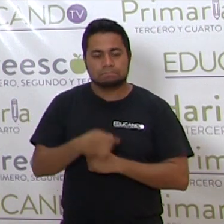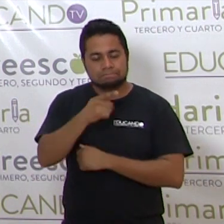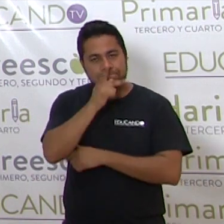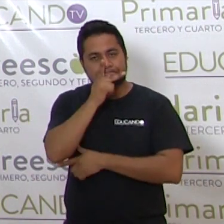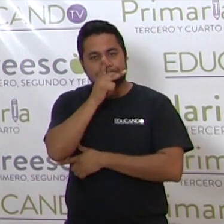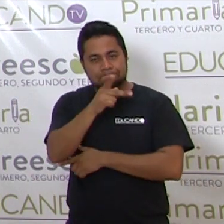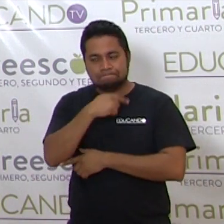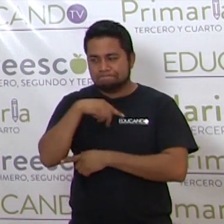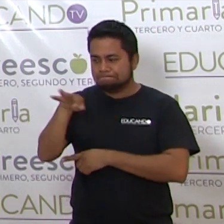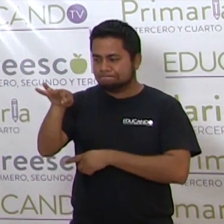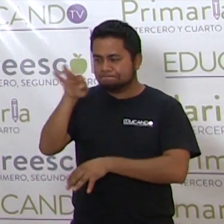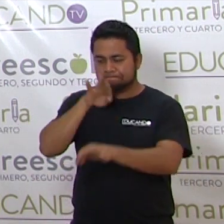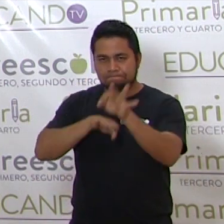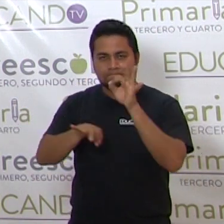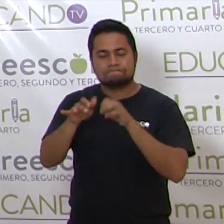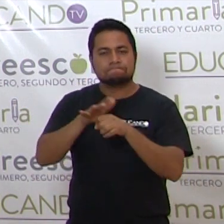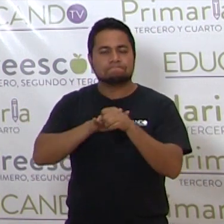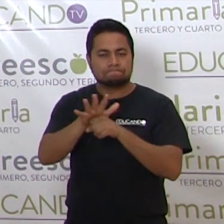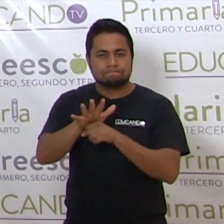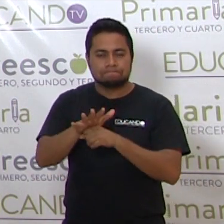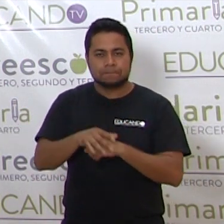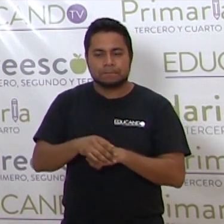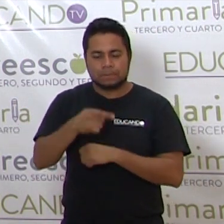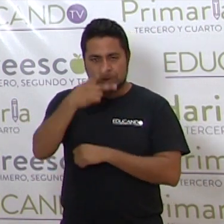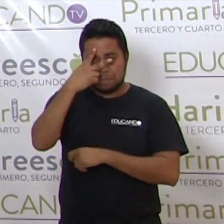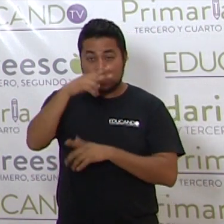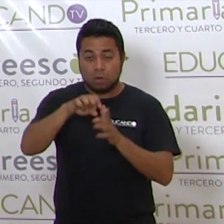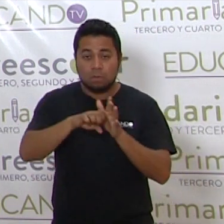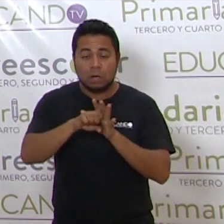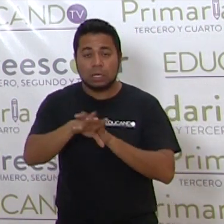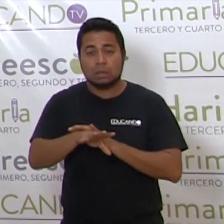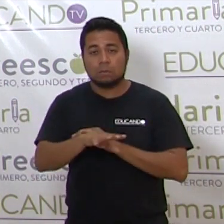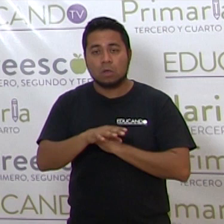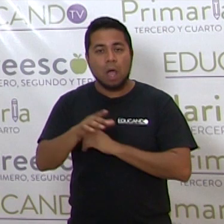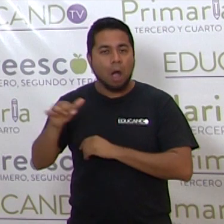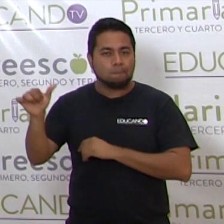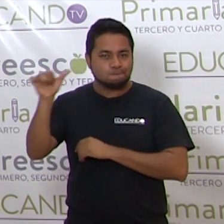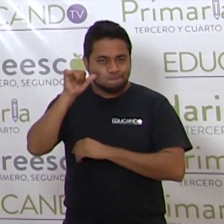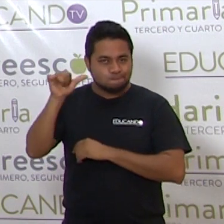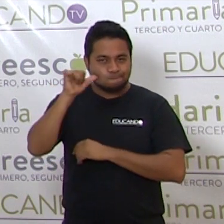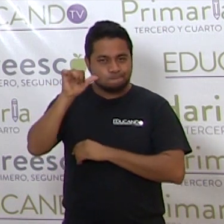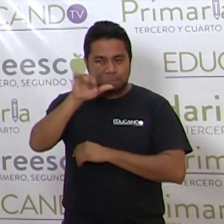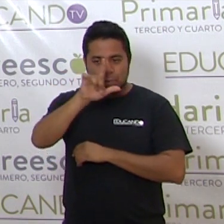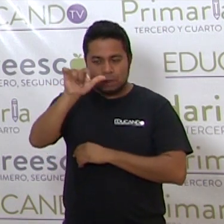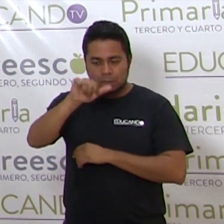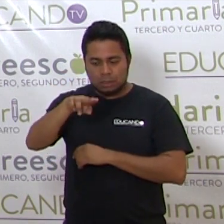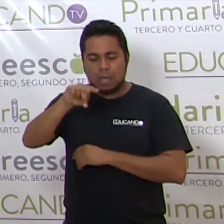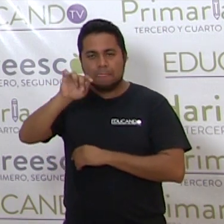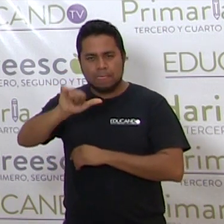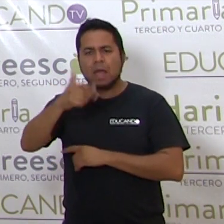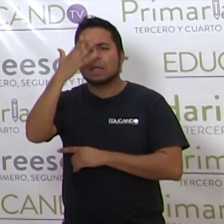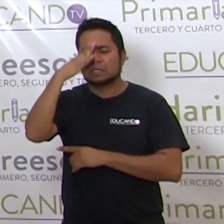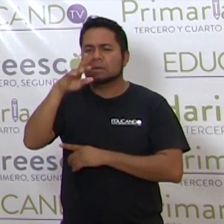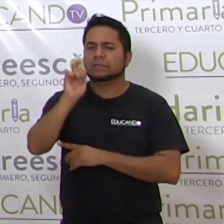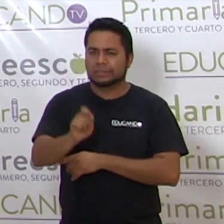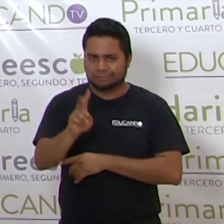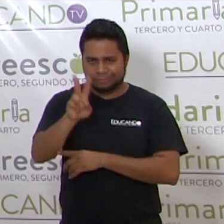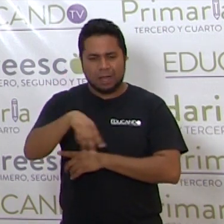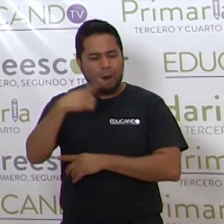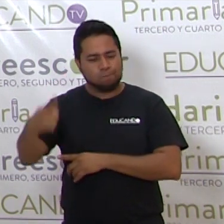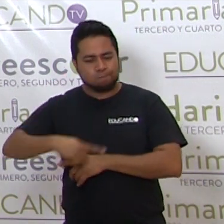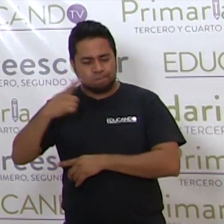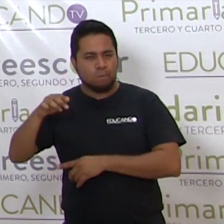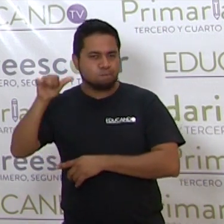palabra que escogí fue en méxico llanta ya saben lo que es una llanta verdad